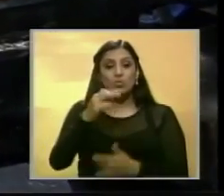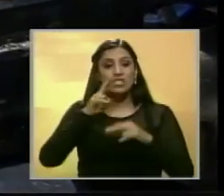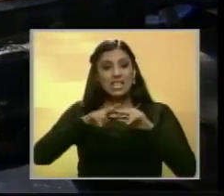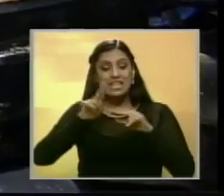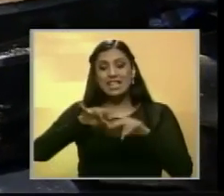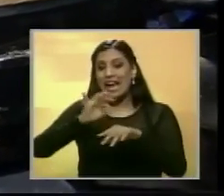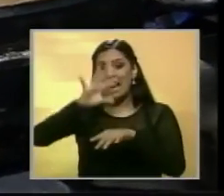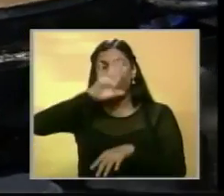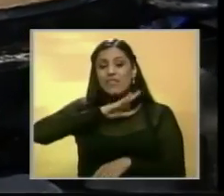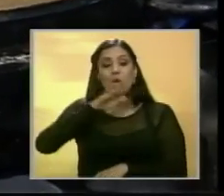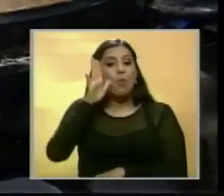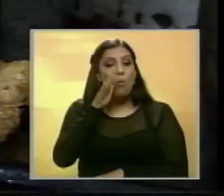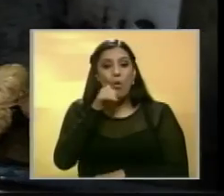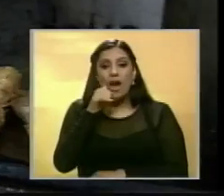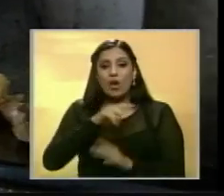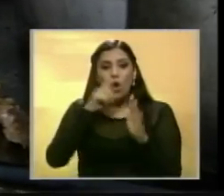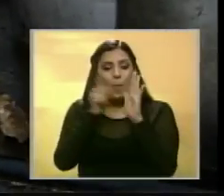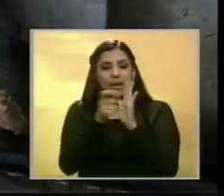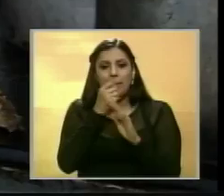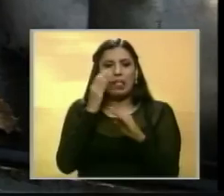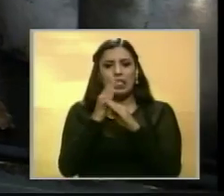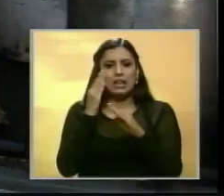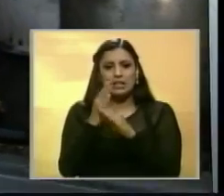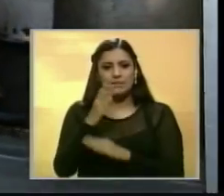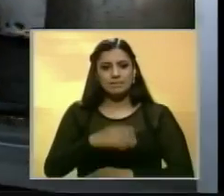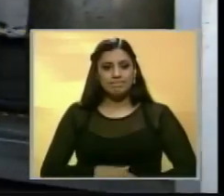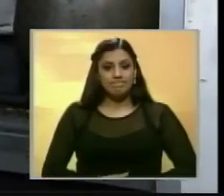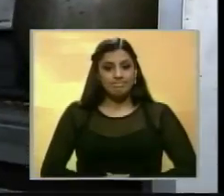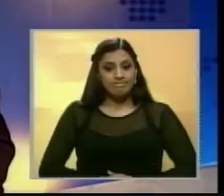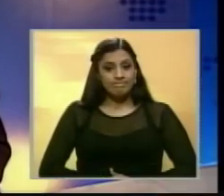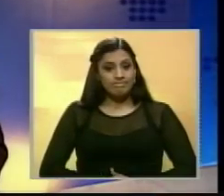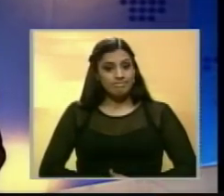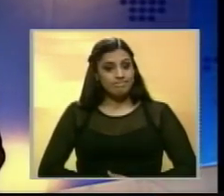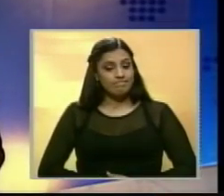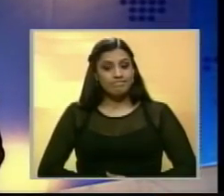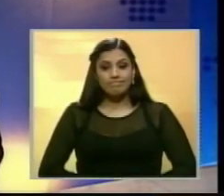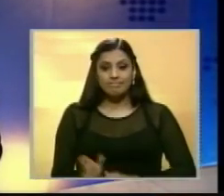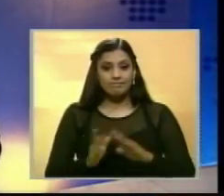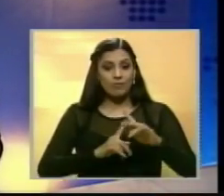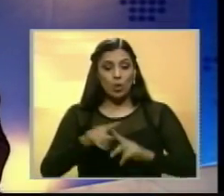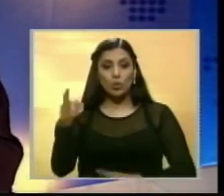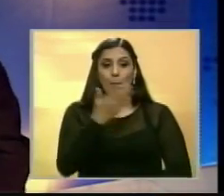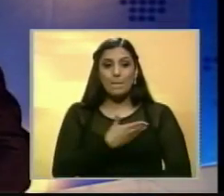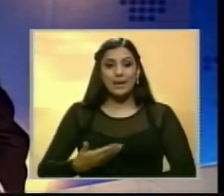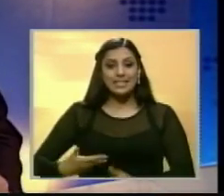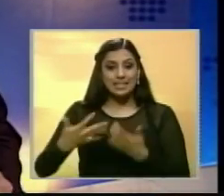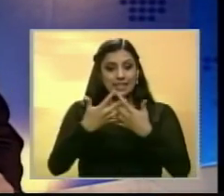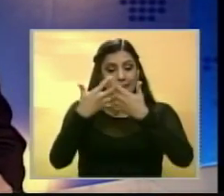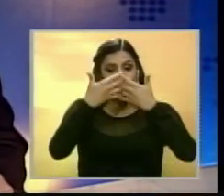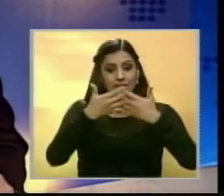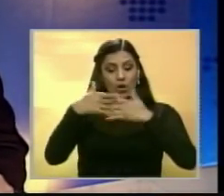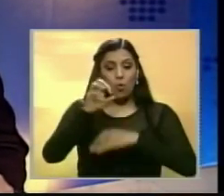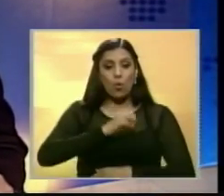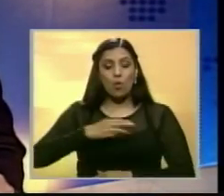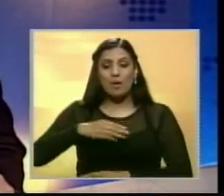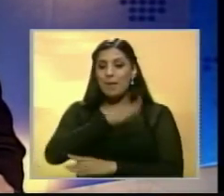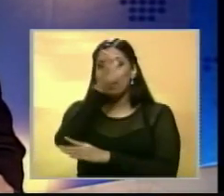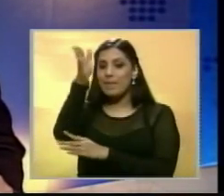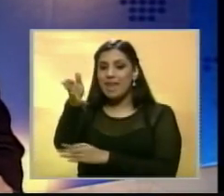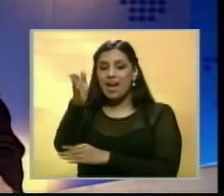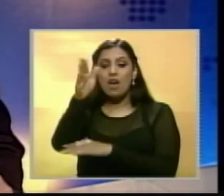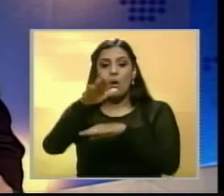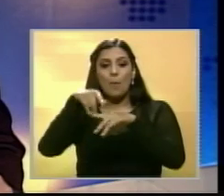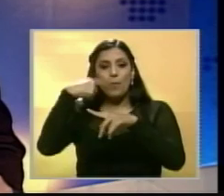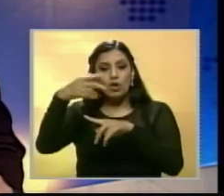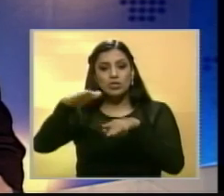se agravan porque no pueden completar los tratamientos. El presidente de Estados Unidos, Barack Obama, viajará el próximo